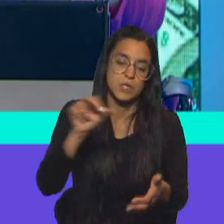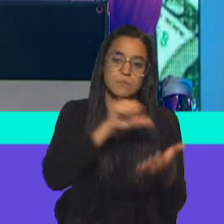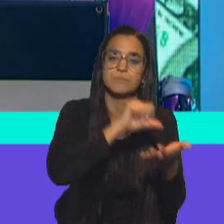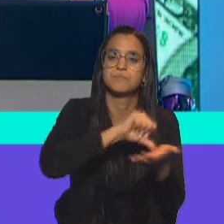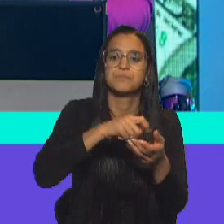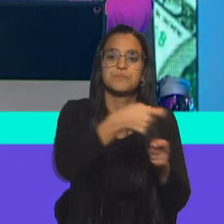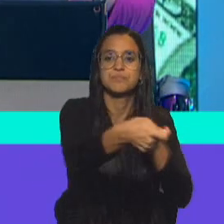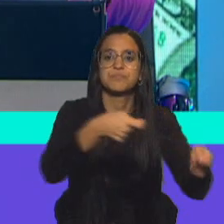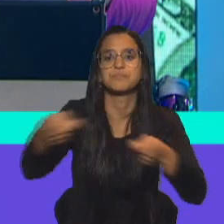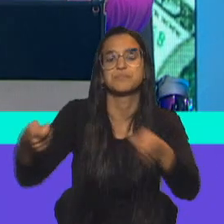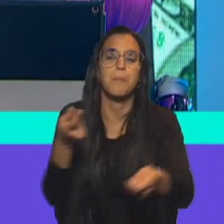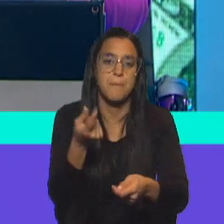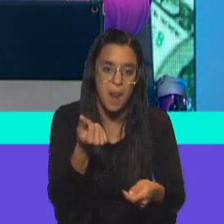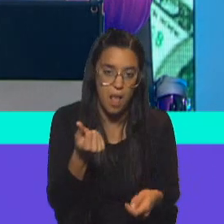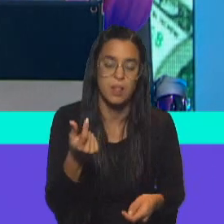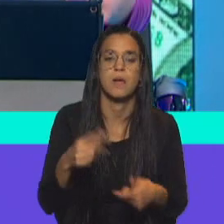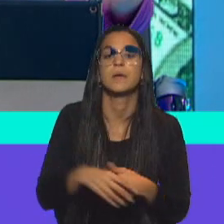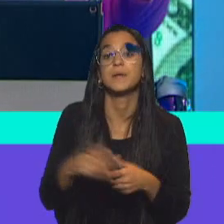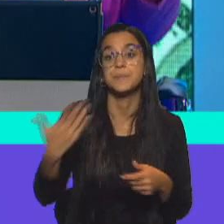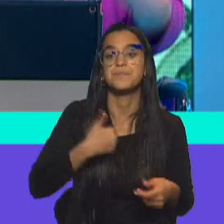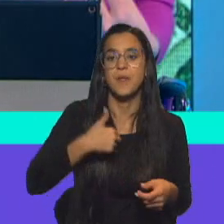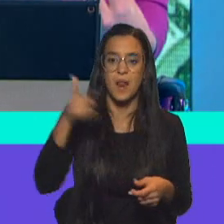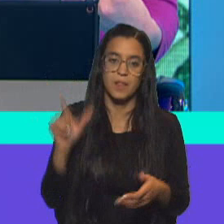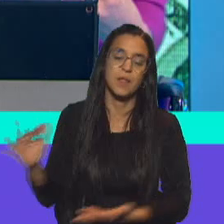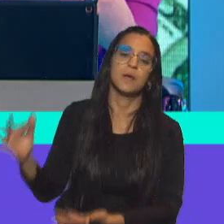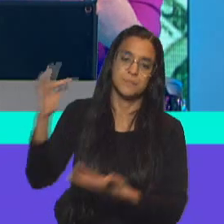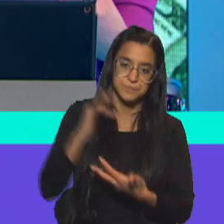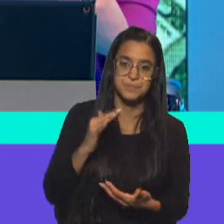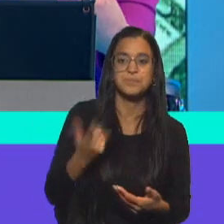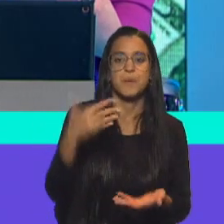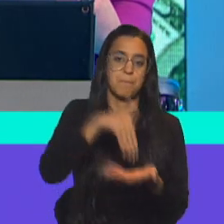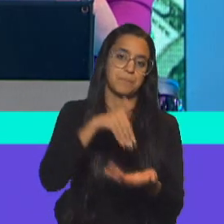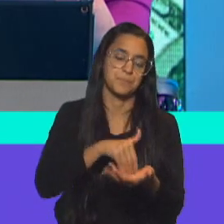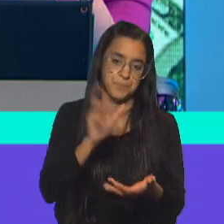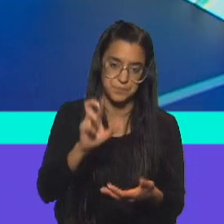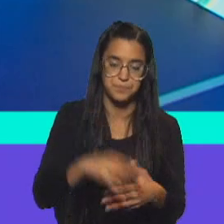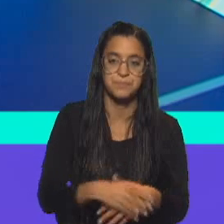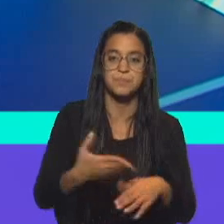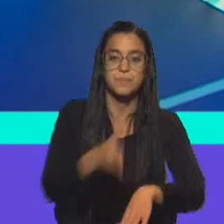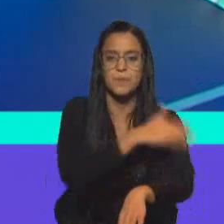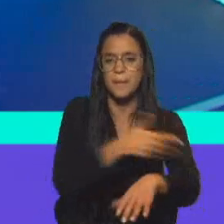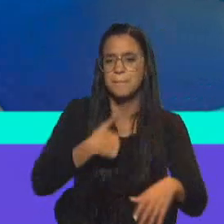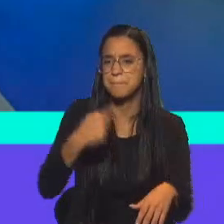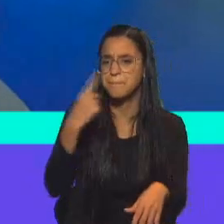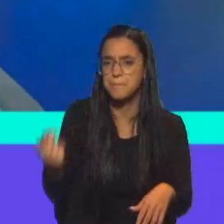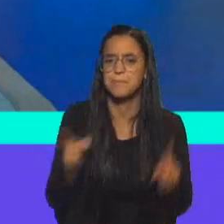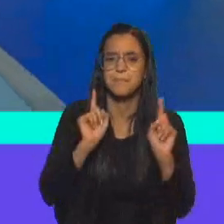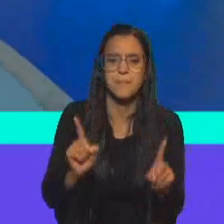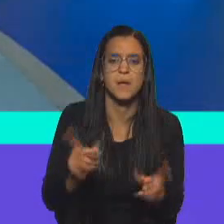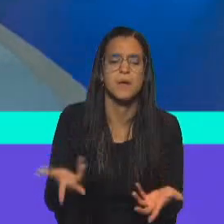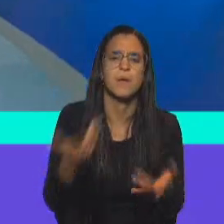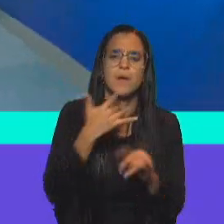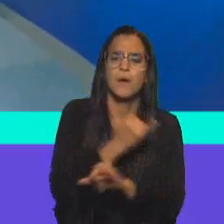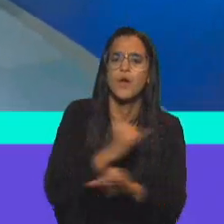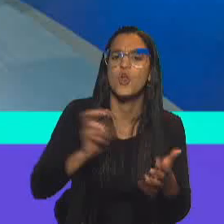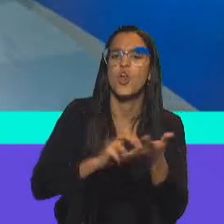monto de dinero en ese marco es que argentina va a recibir estos millones de dólares que lo habíamos consultado hace un tiempo cuando trascendió la noticia pero